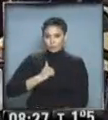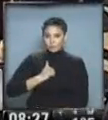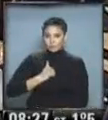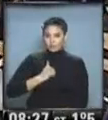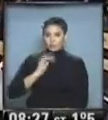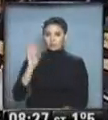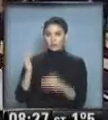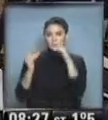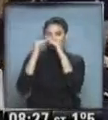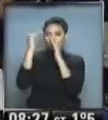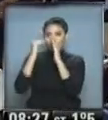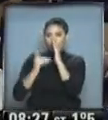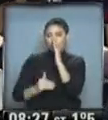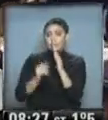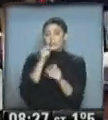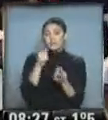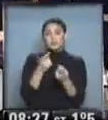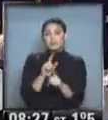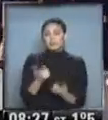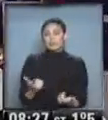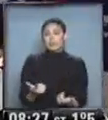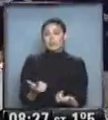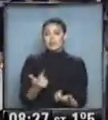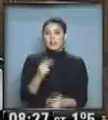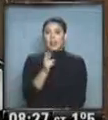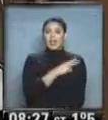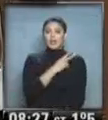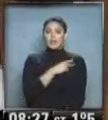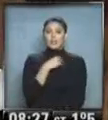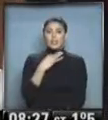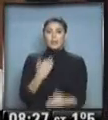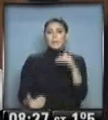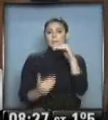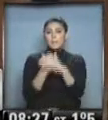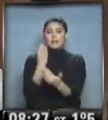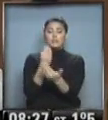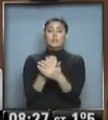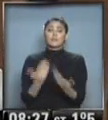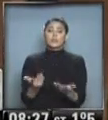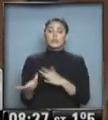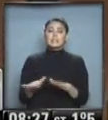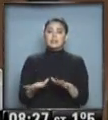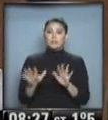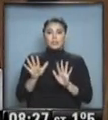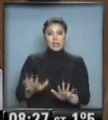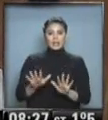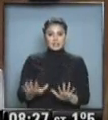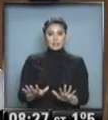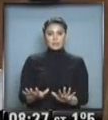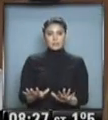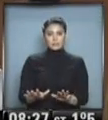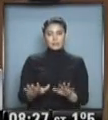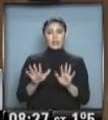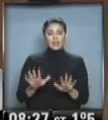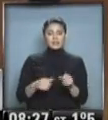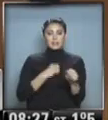de todos los grados, y como no es necesario que los jefes de la fuerza tengan el grado mayor previsto, la situación queda tal cual está